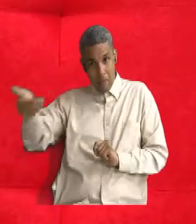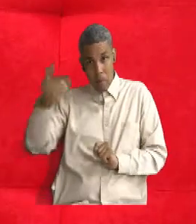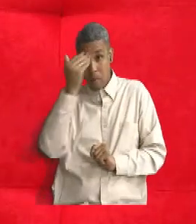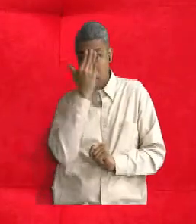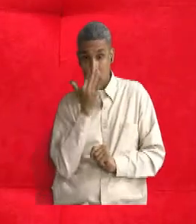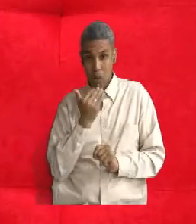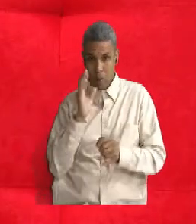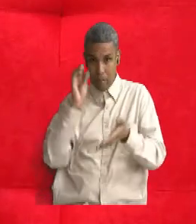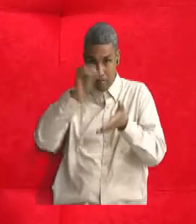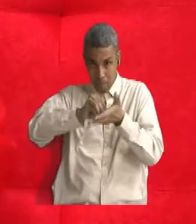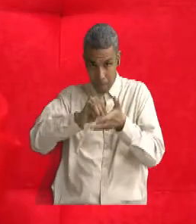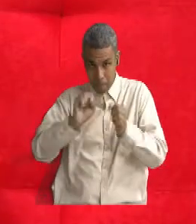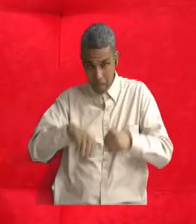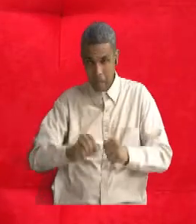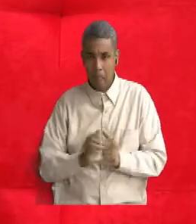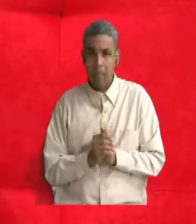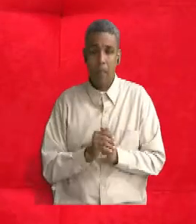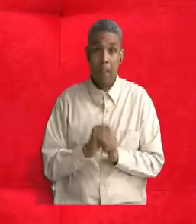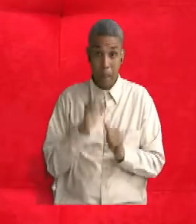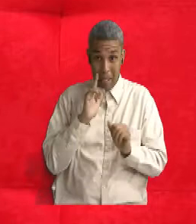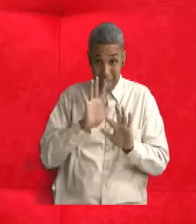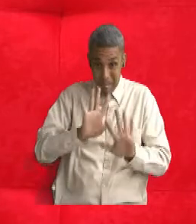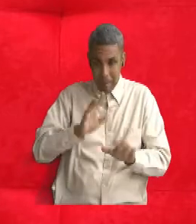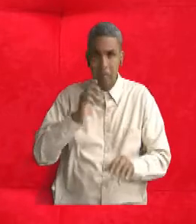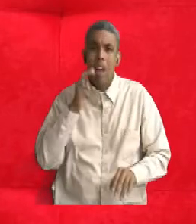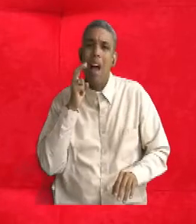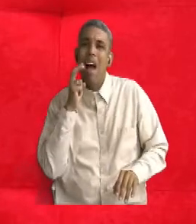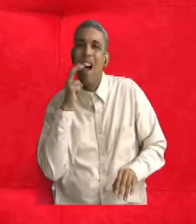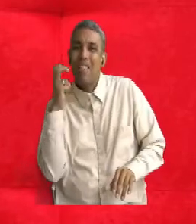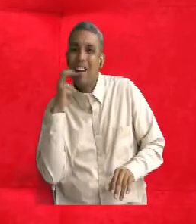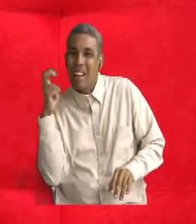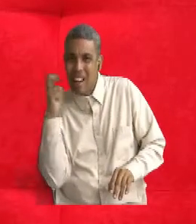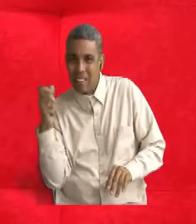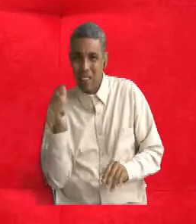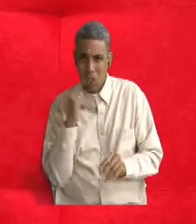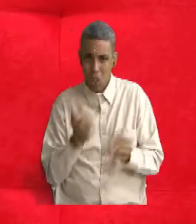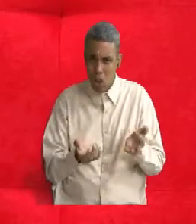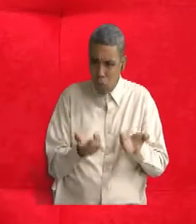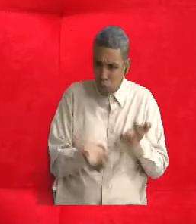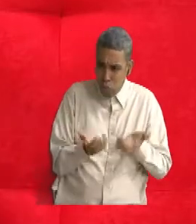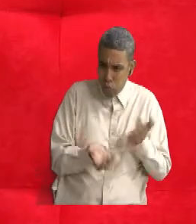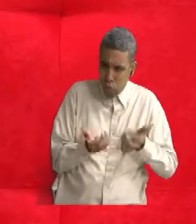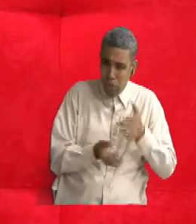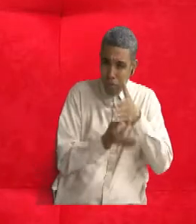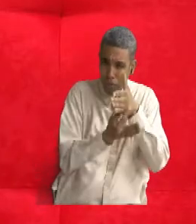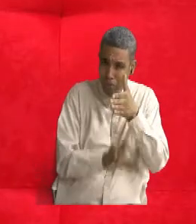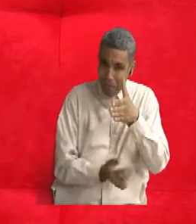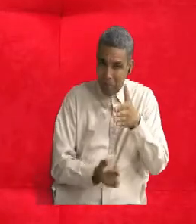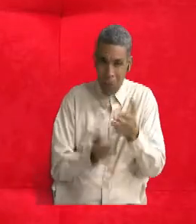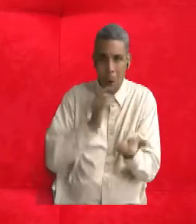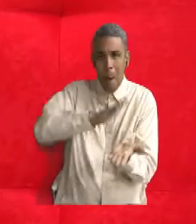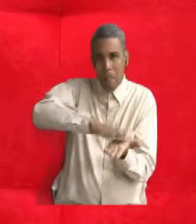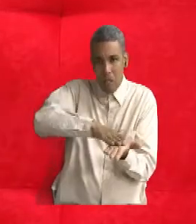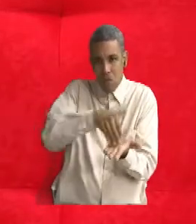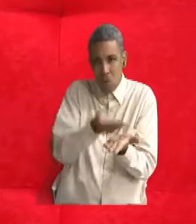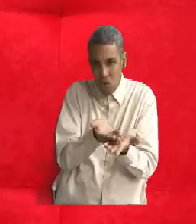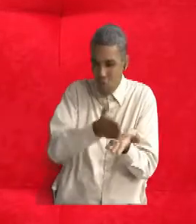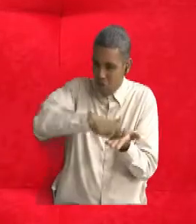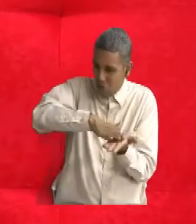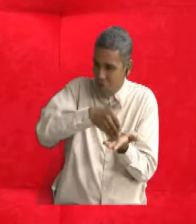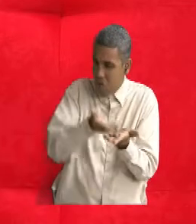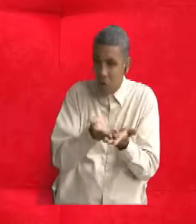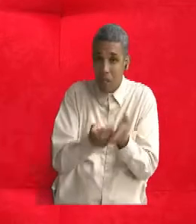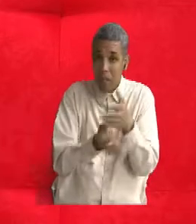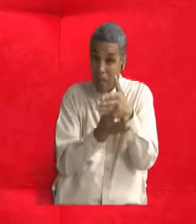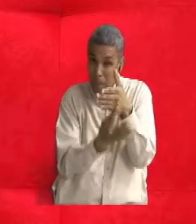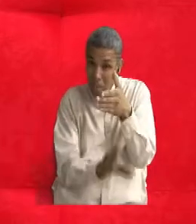a la parte de carnes, nosotros no las fritamos como hace la mayoría, sino que las usamos a la parrilla. Entonces eso es otro extra que usted va a tener, que no va a comer tanto aceite,